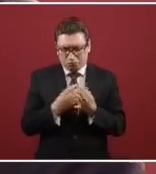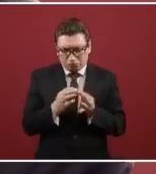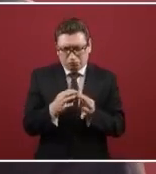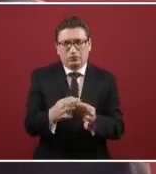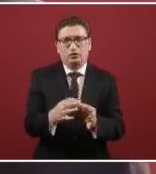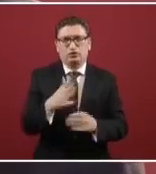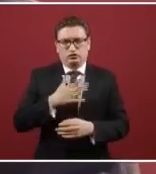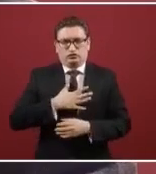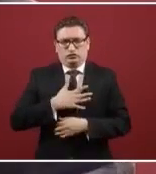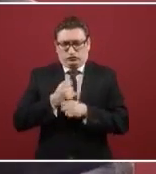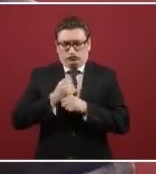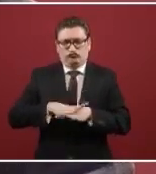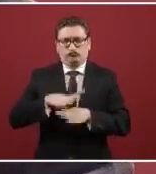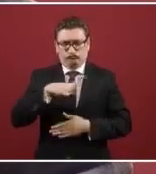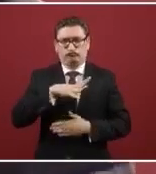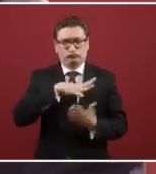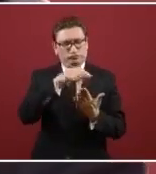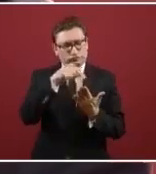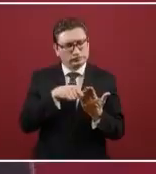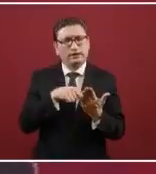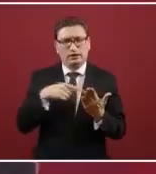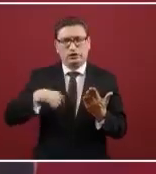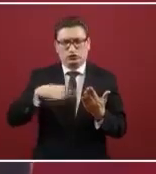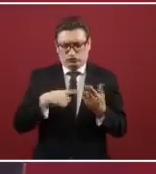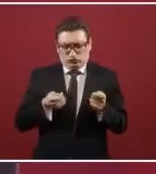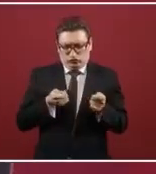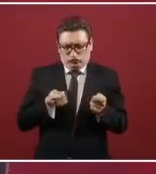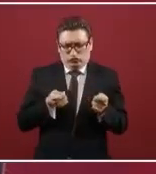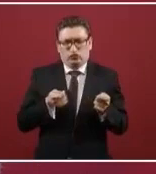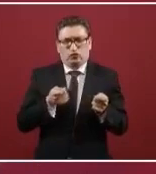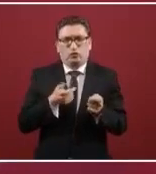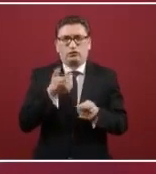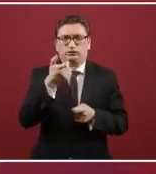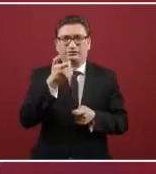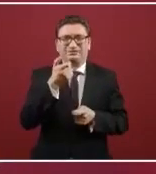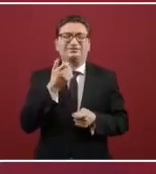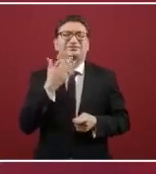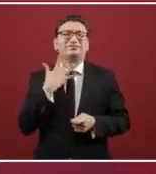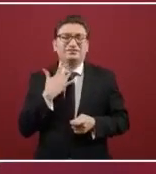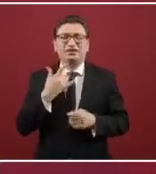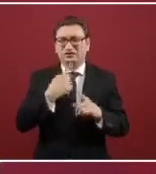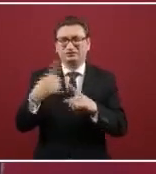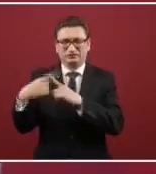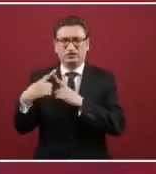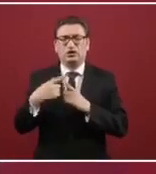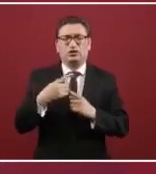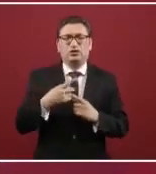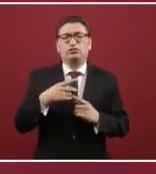y tengo informes que, como hemos controlado el precio de los combustibles,